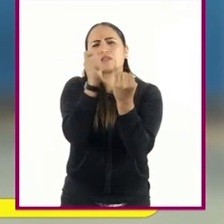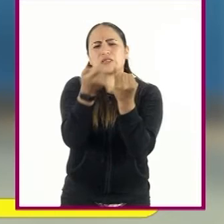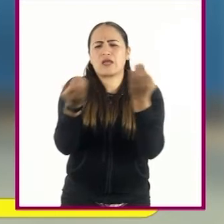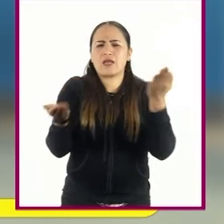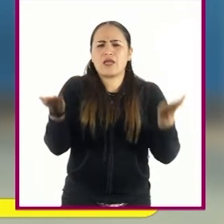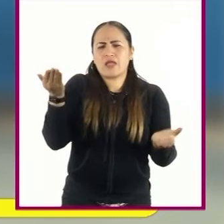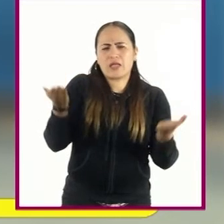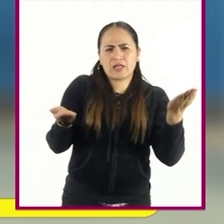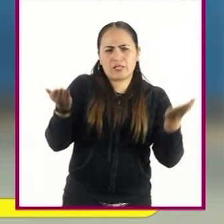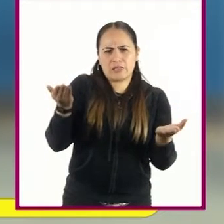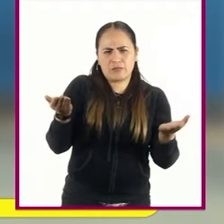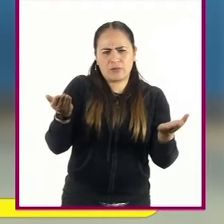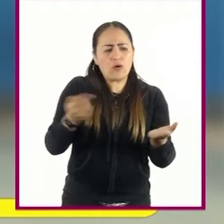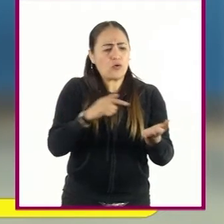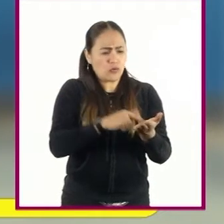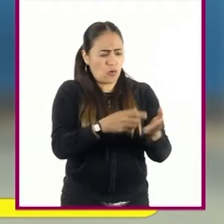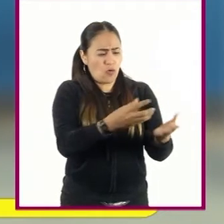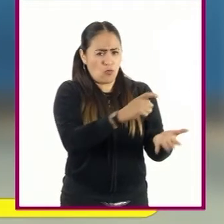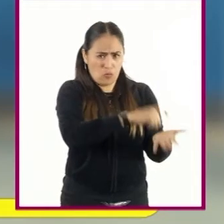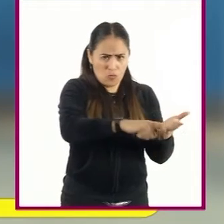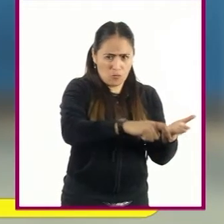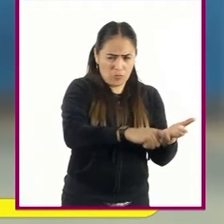que se adquiere y lo que se paga.